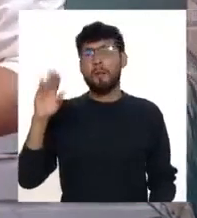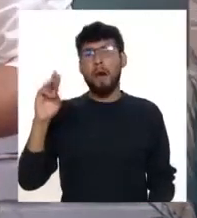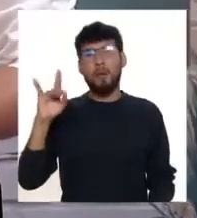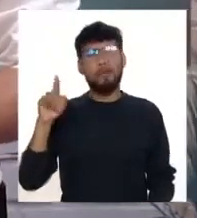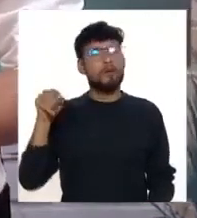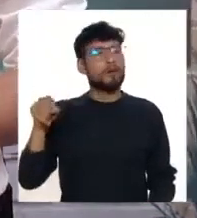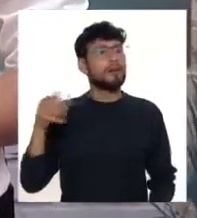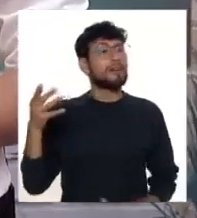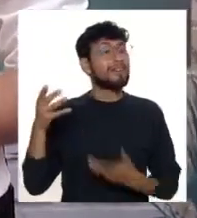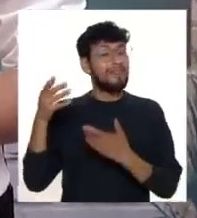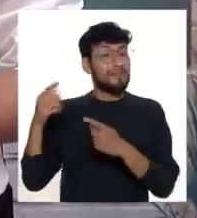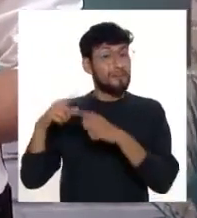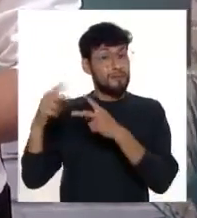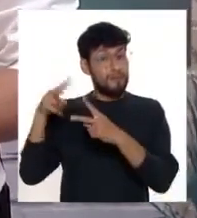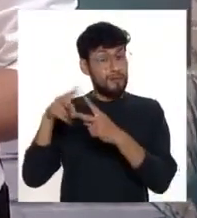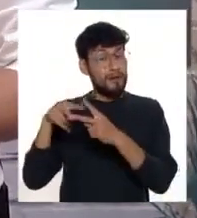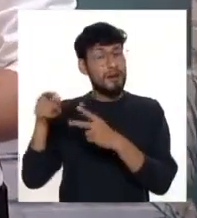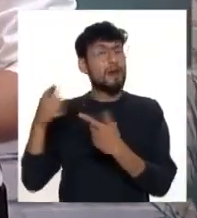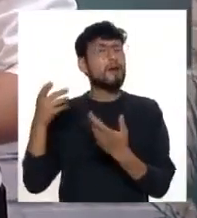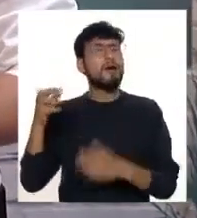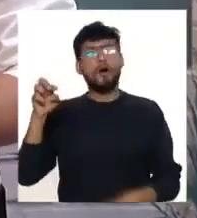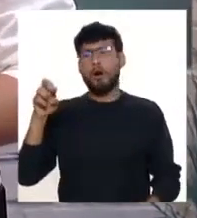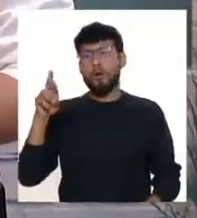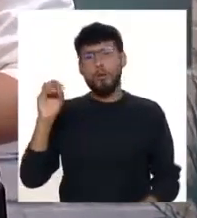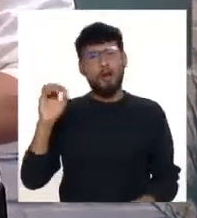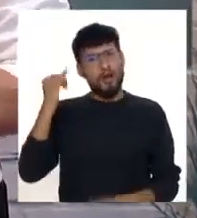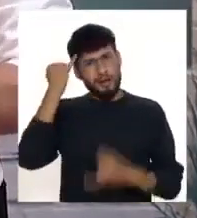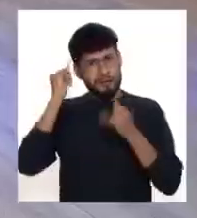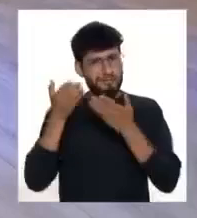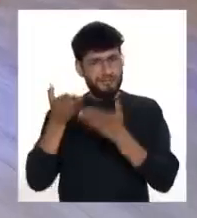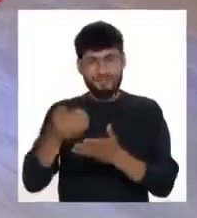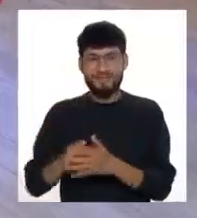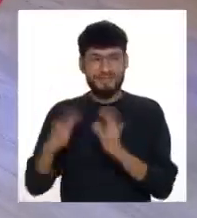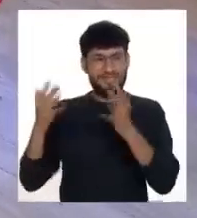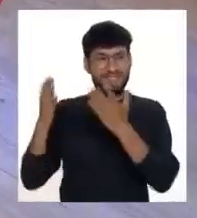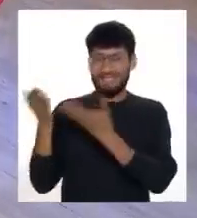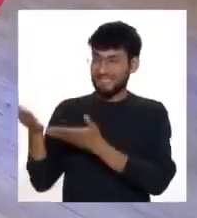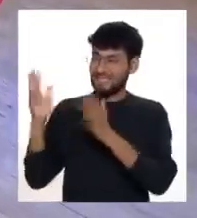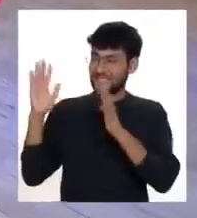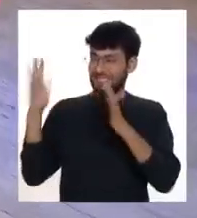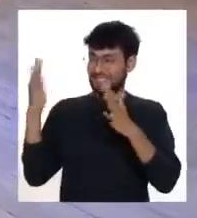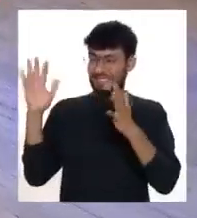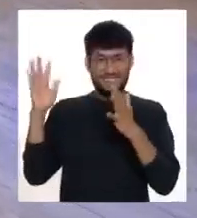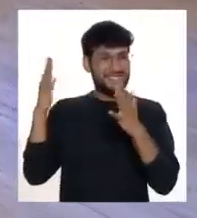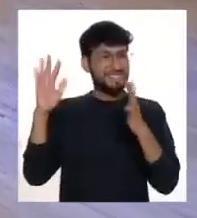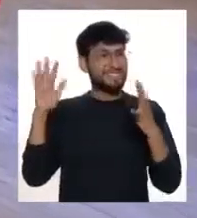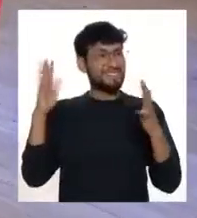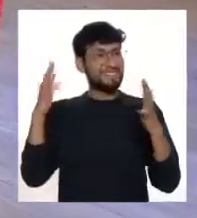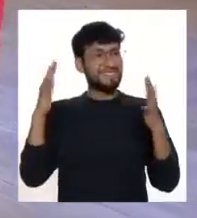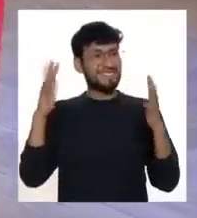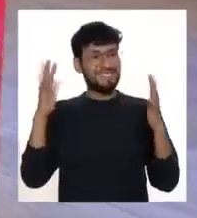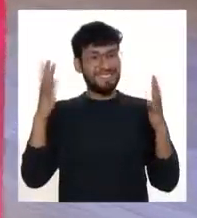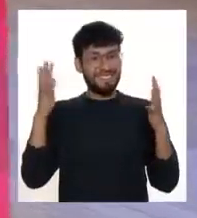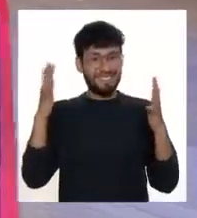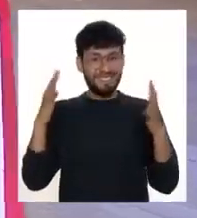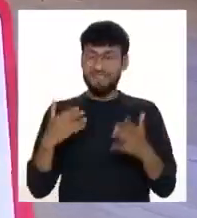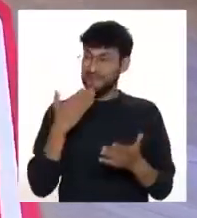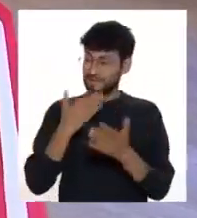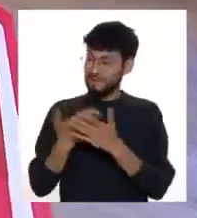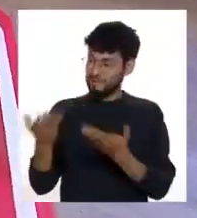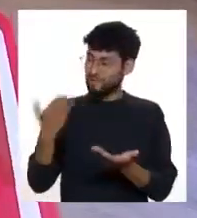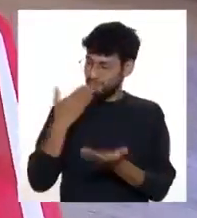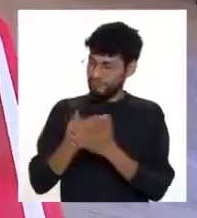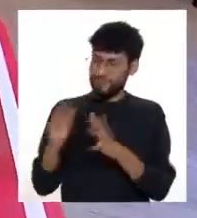alar y Fernando rodrguez especialista de Pro inova Cómo están un aplauso para chicos muy bien